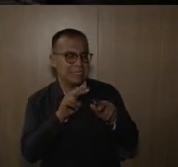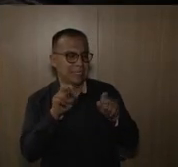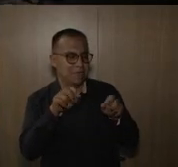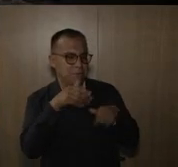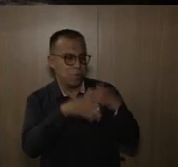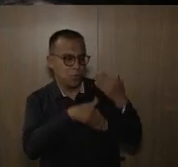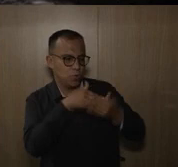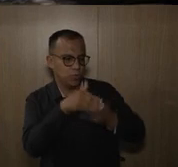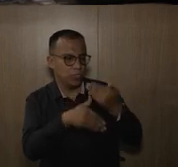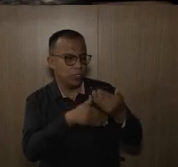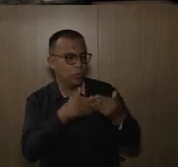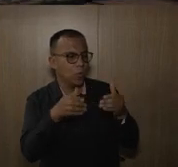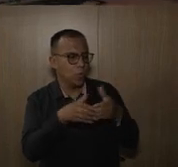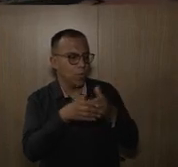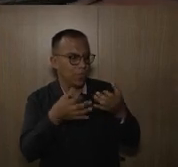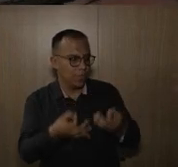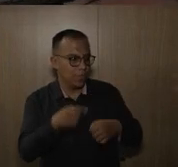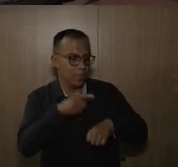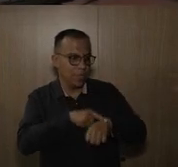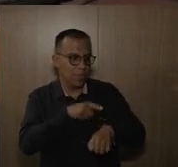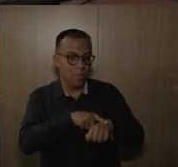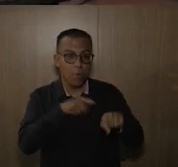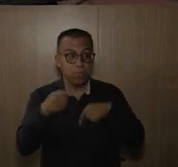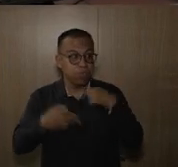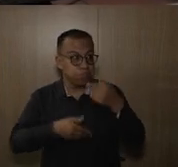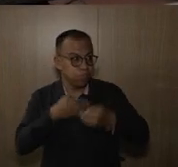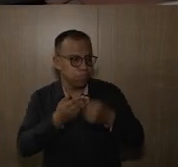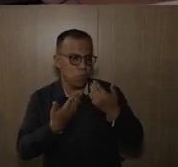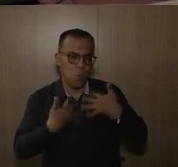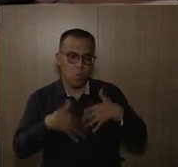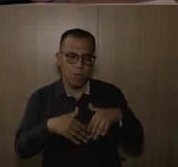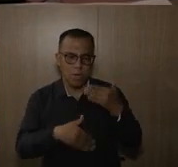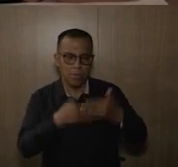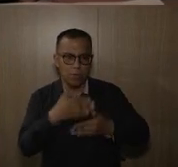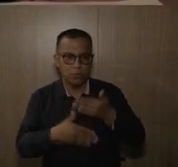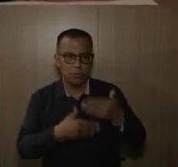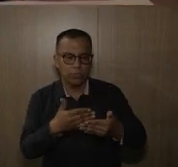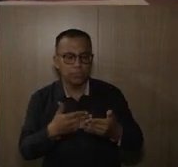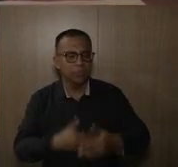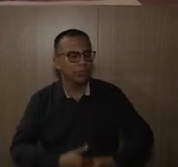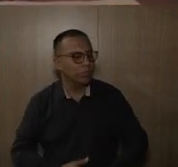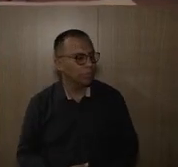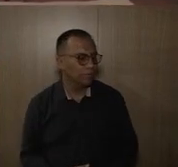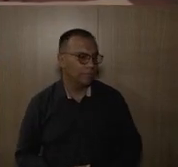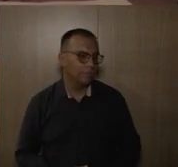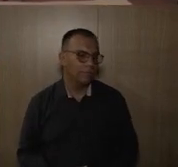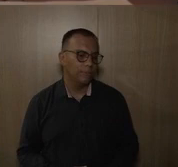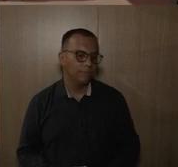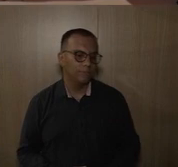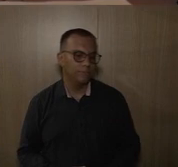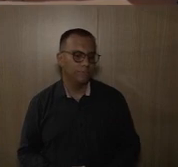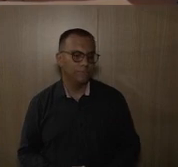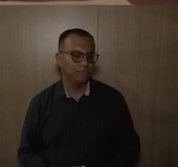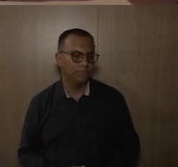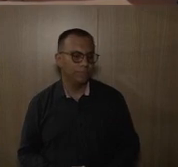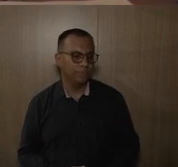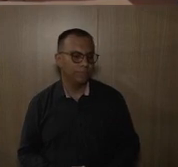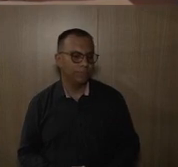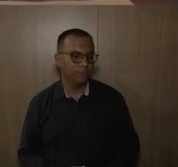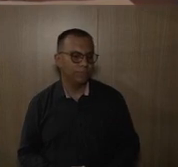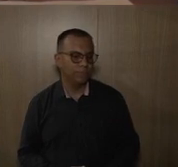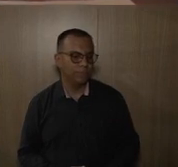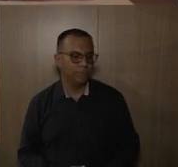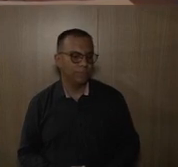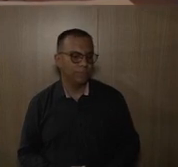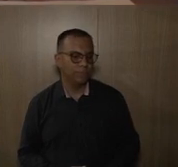llevar control en tiempo real de todos los trámites que son radicados. Para ello tenemos un equipo de trabajo que está integrado por los secretarios técnicos de sala